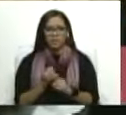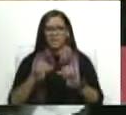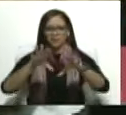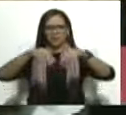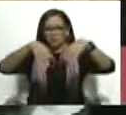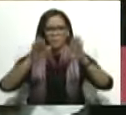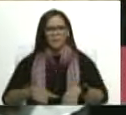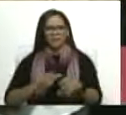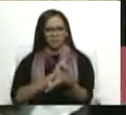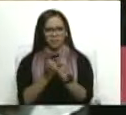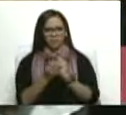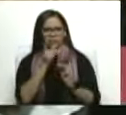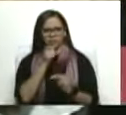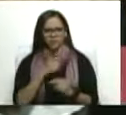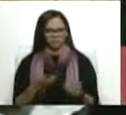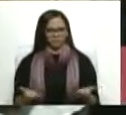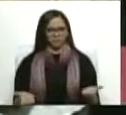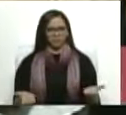este referendo consultivo.